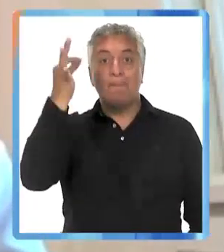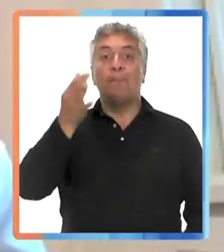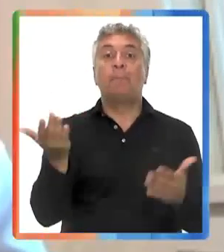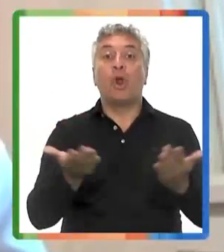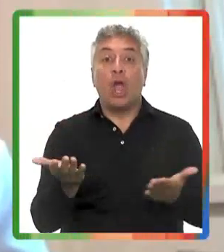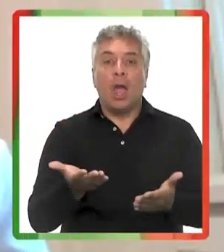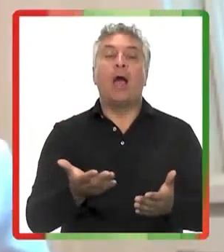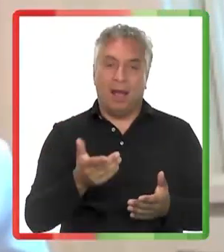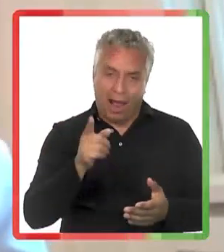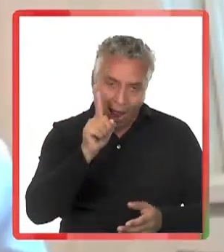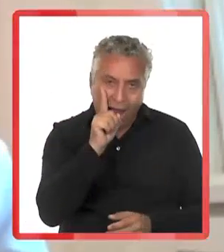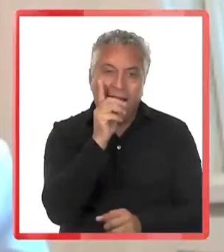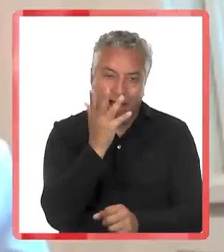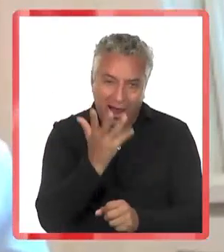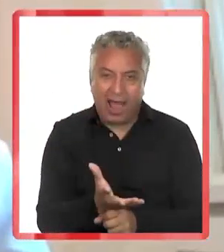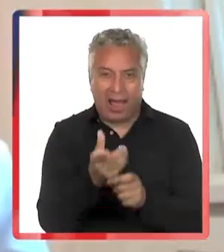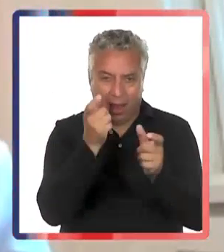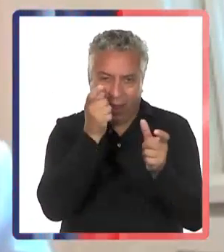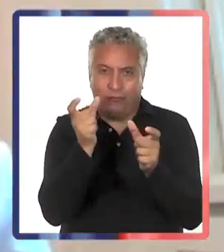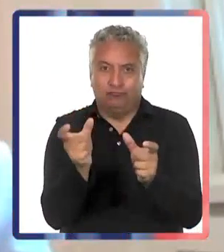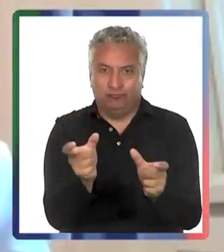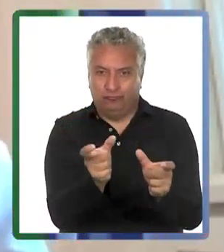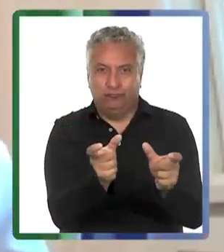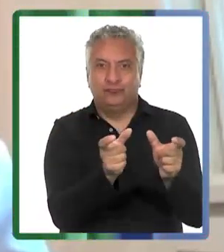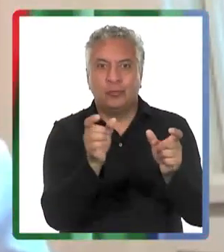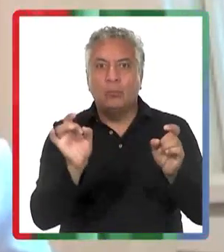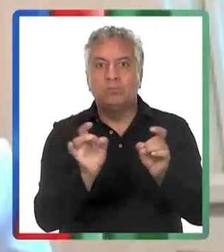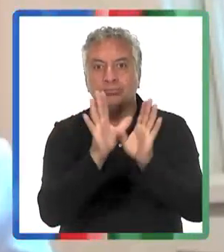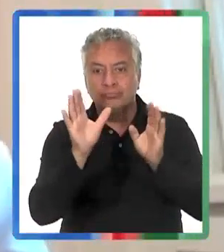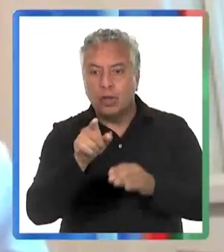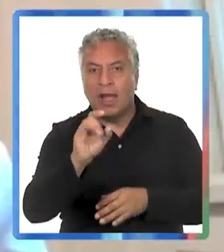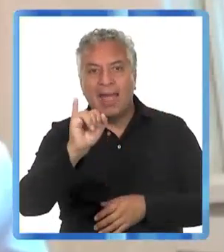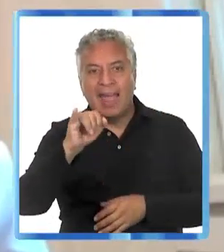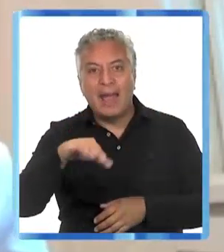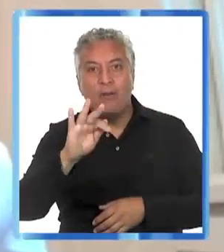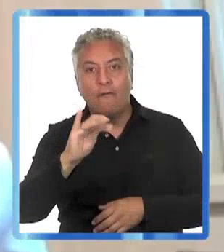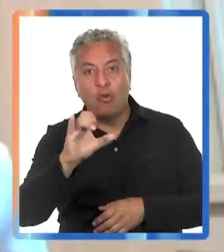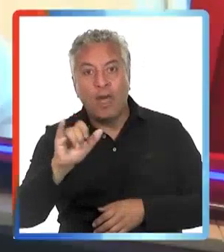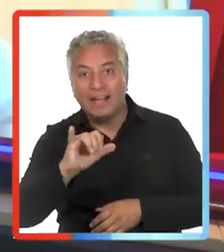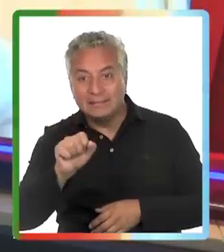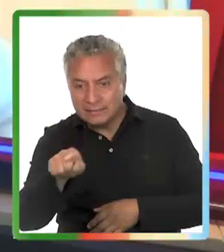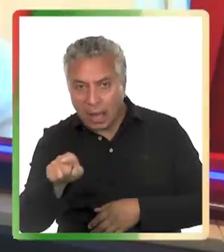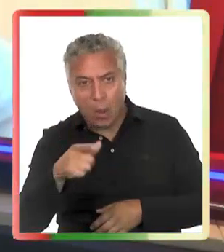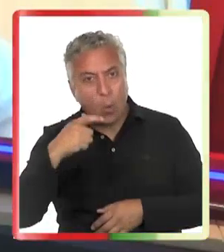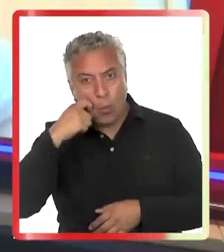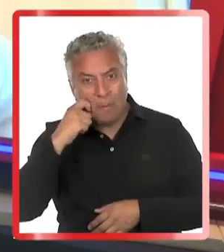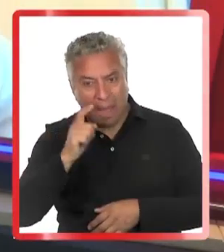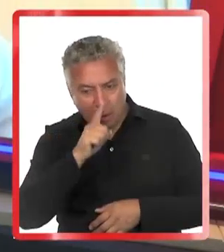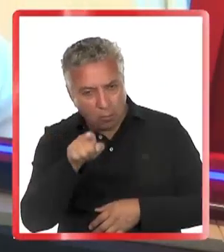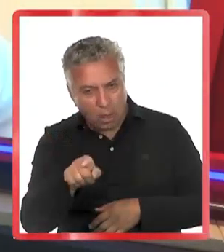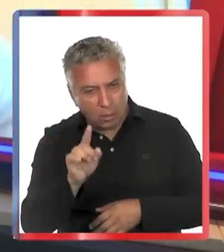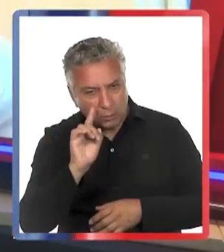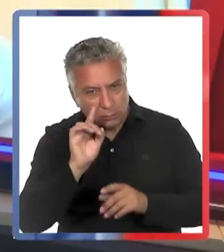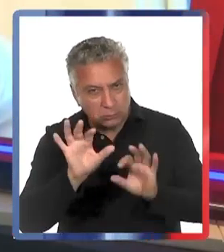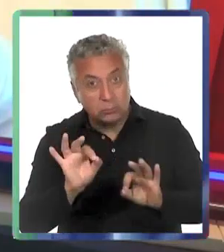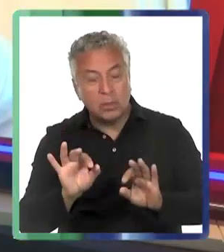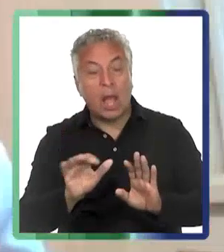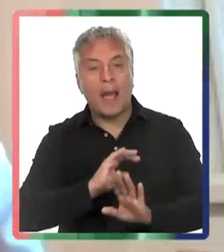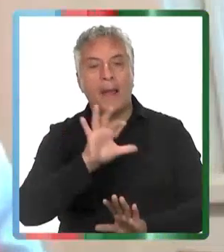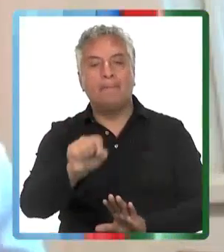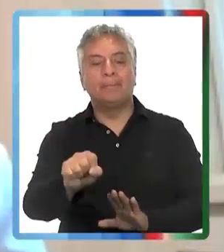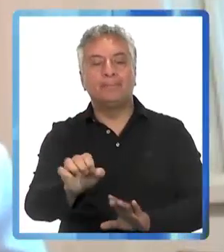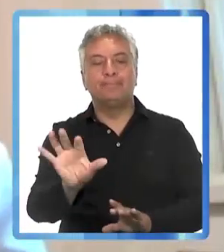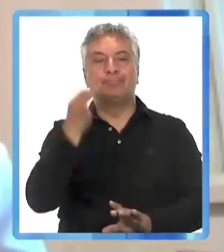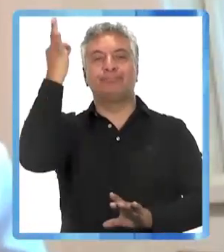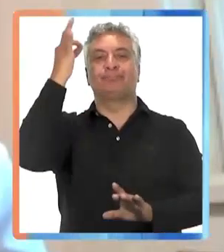porque se hace vigilancia, digamos, de casos de influenza que no son característicos de las influencias humanas habituales, y por